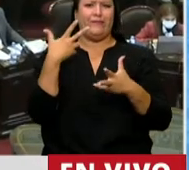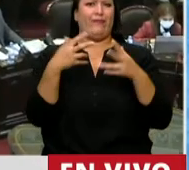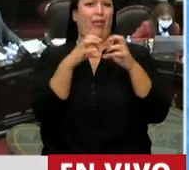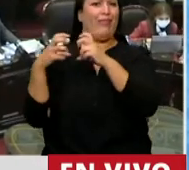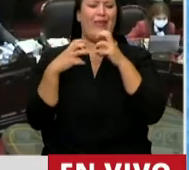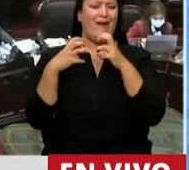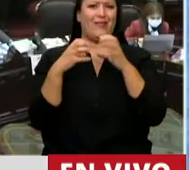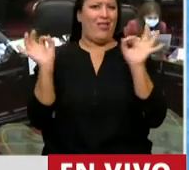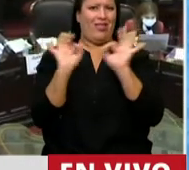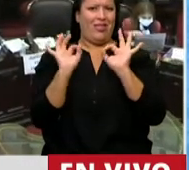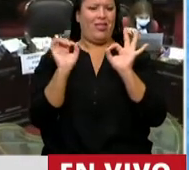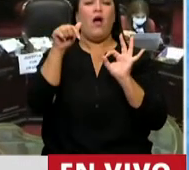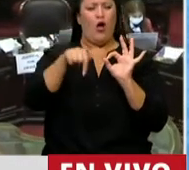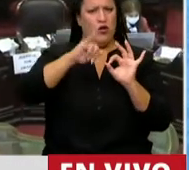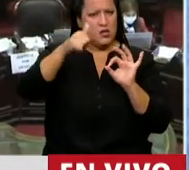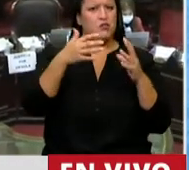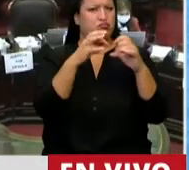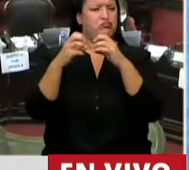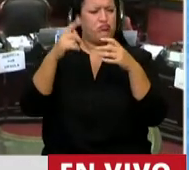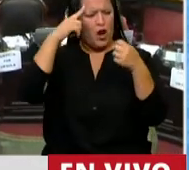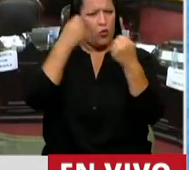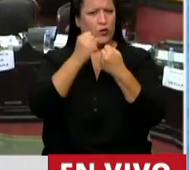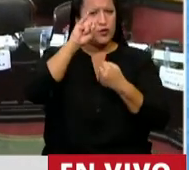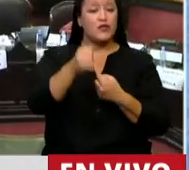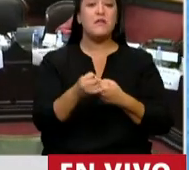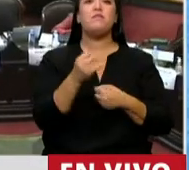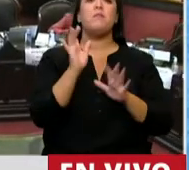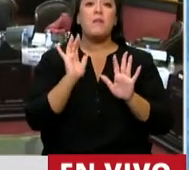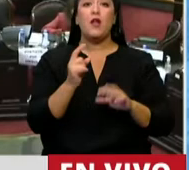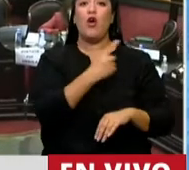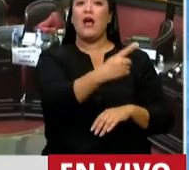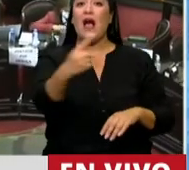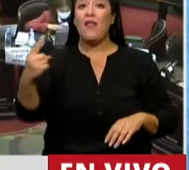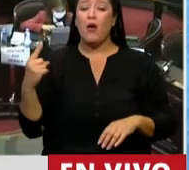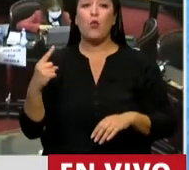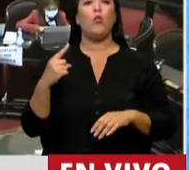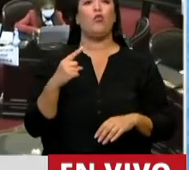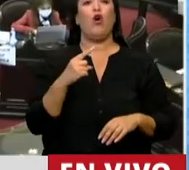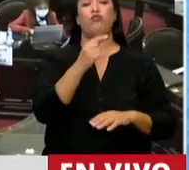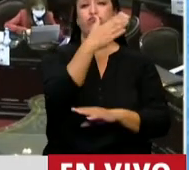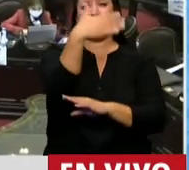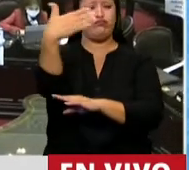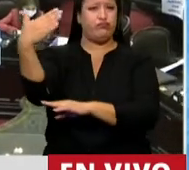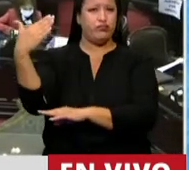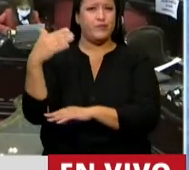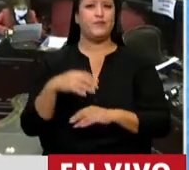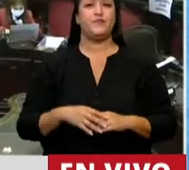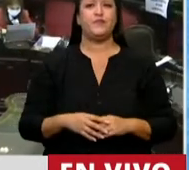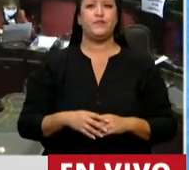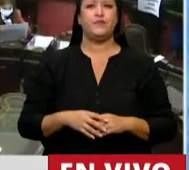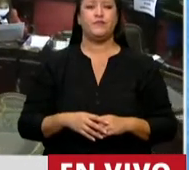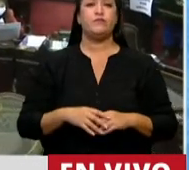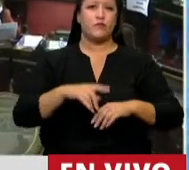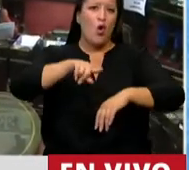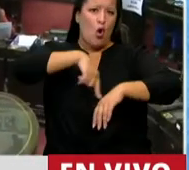país. Quedará y corresponderá a cada uno de los que han intervenido en estas